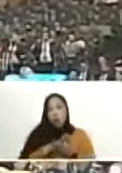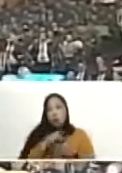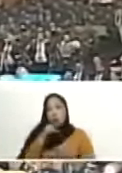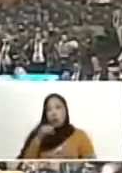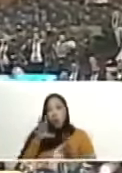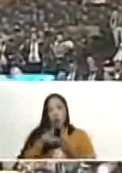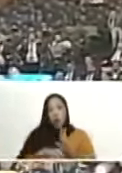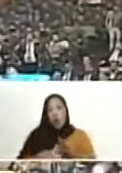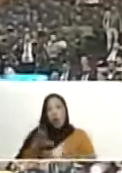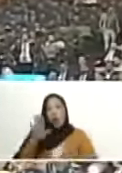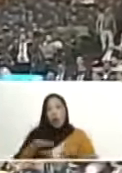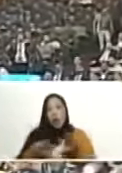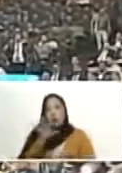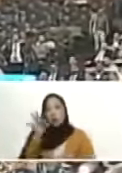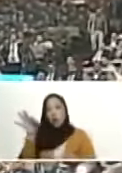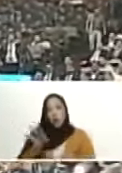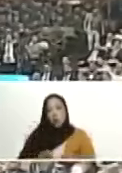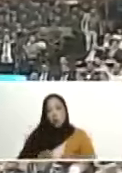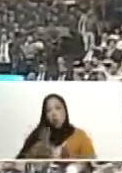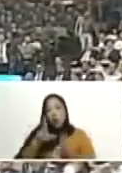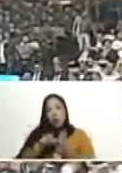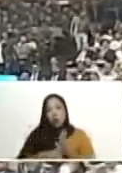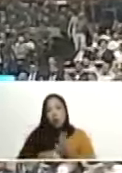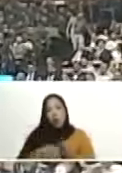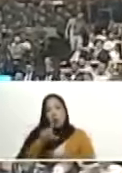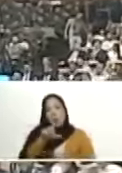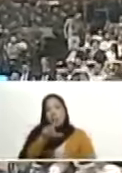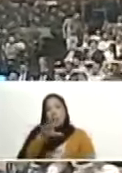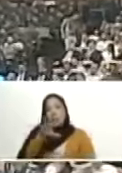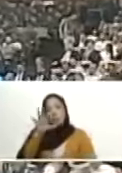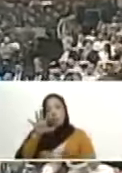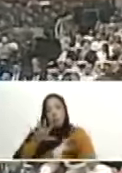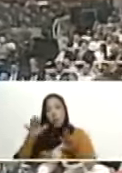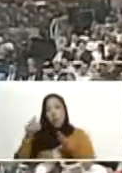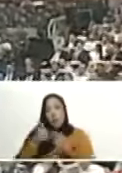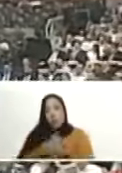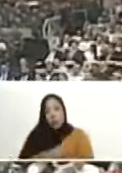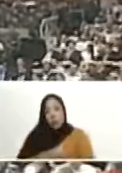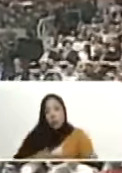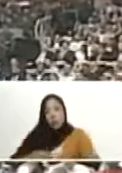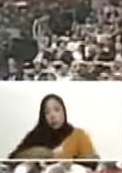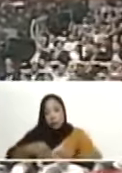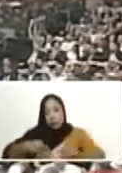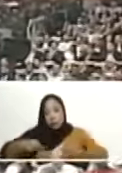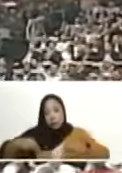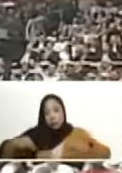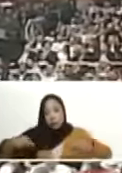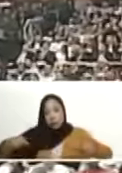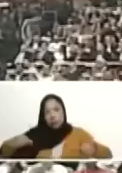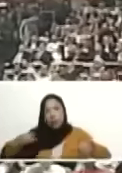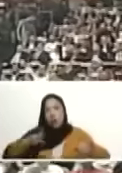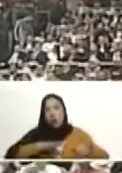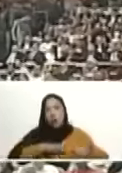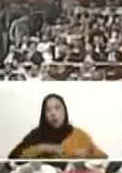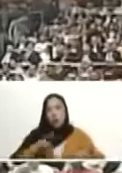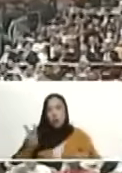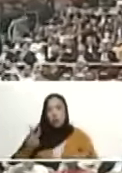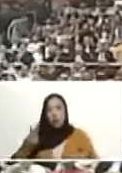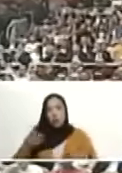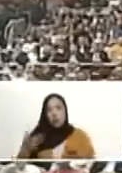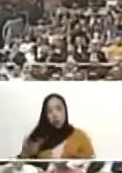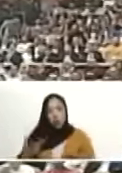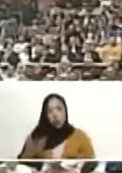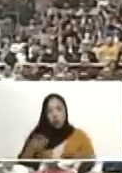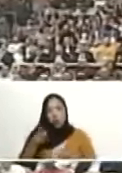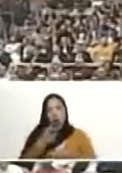del 15%, el robo de 159.000 kilómetros cuadrados que intenta perpetrar el